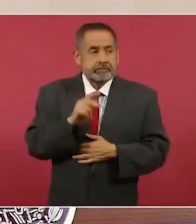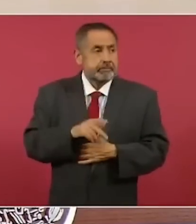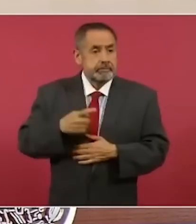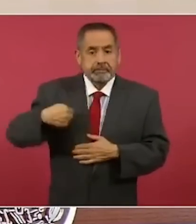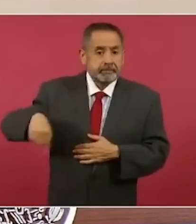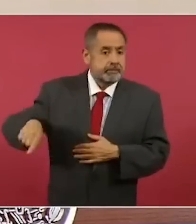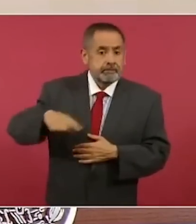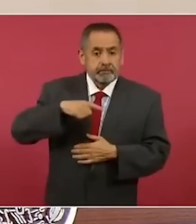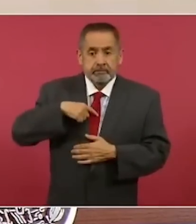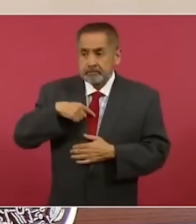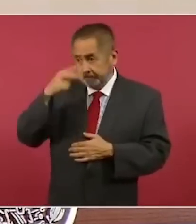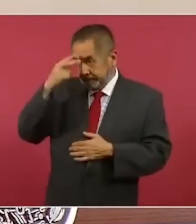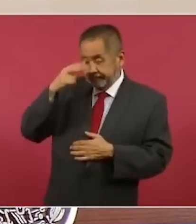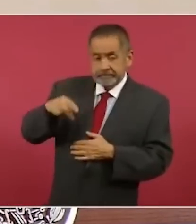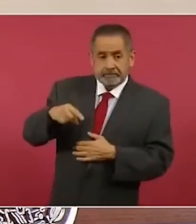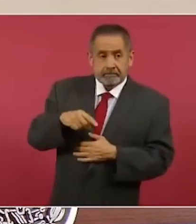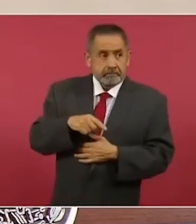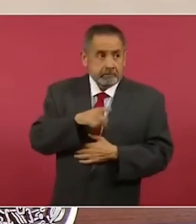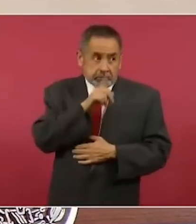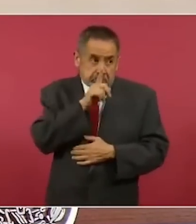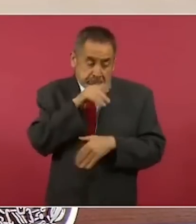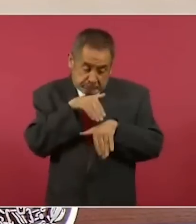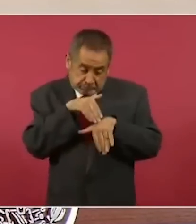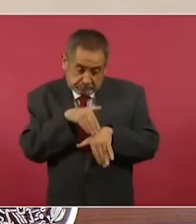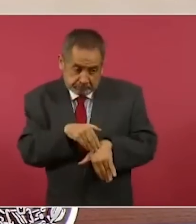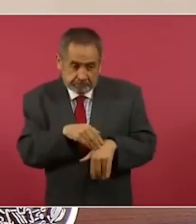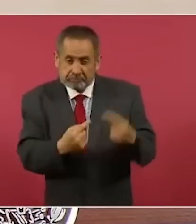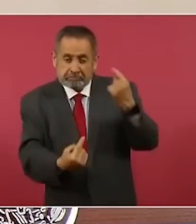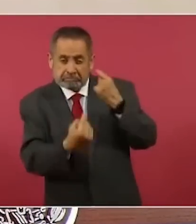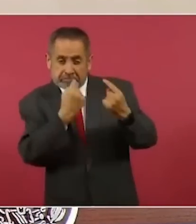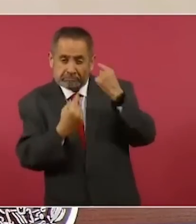que se insulte